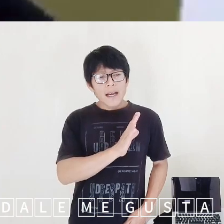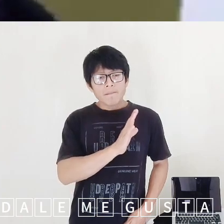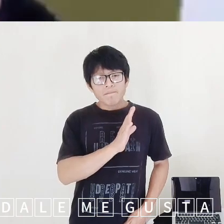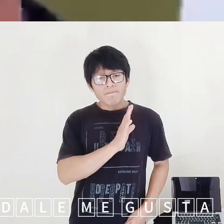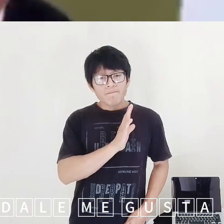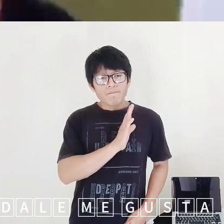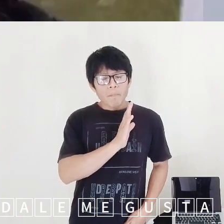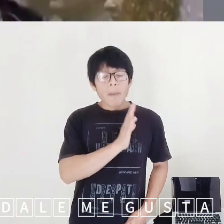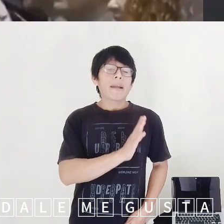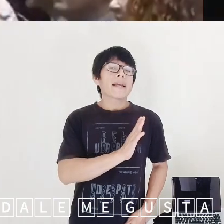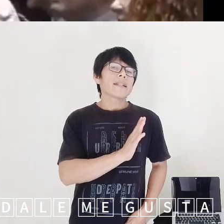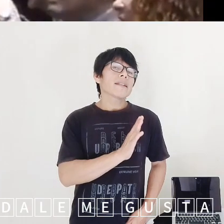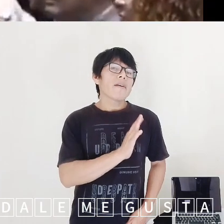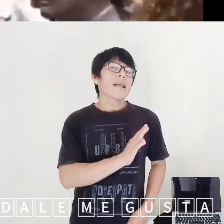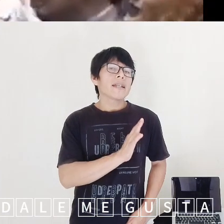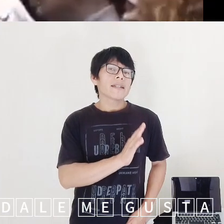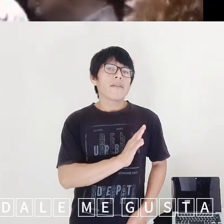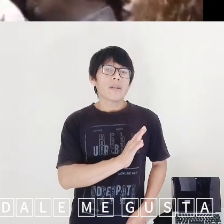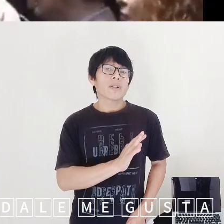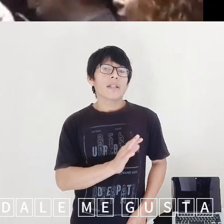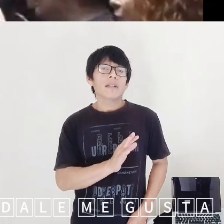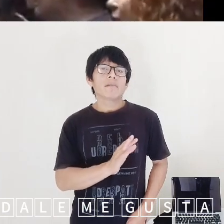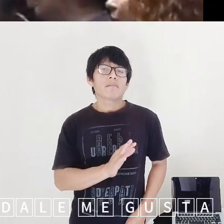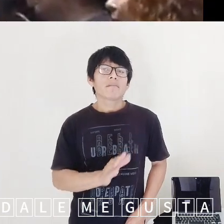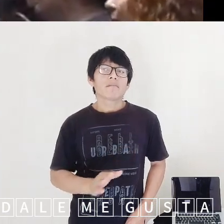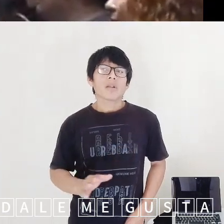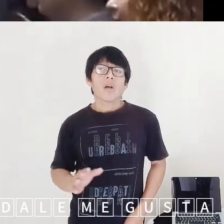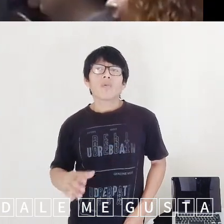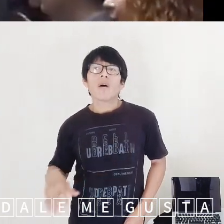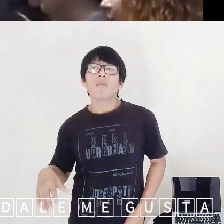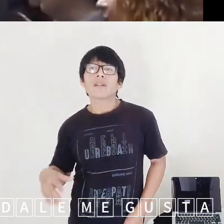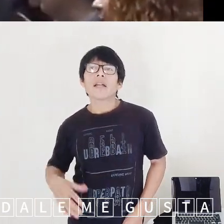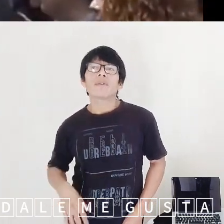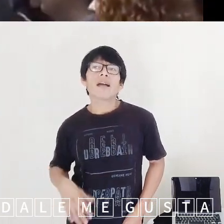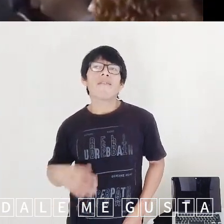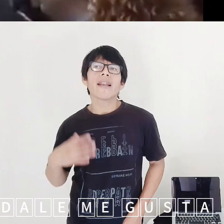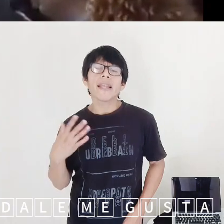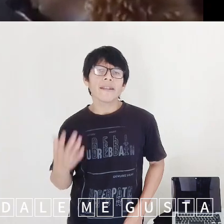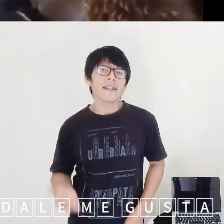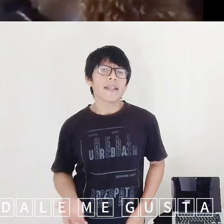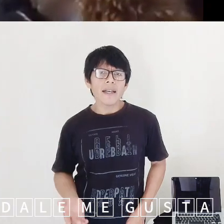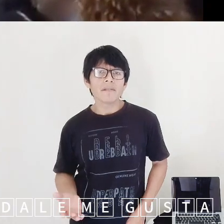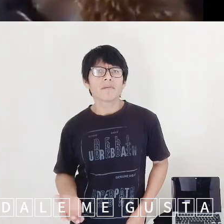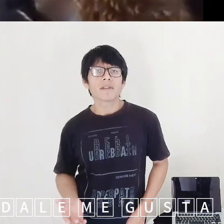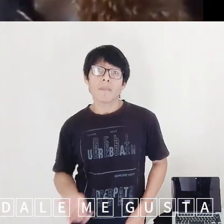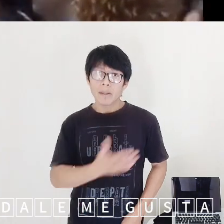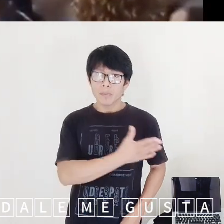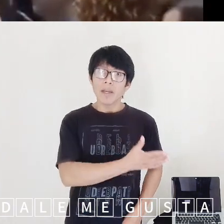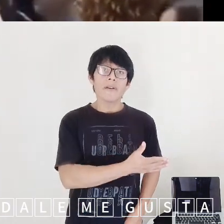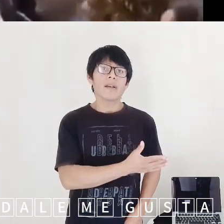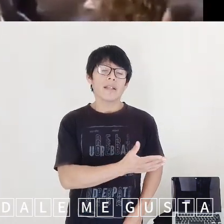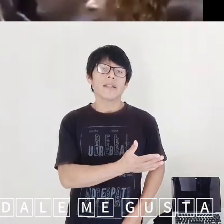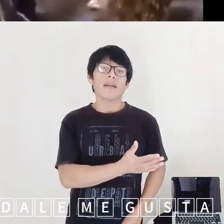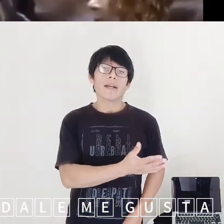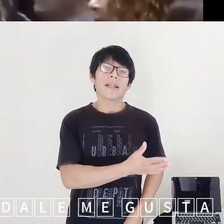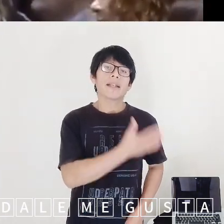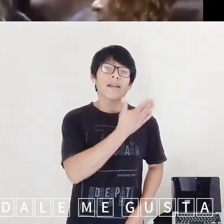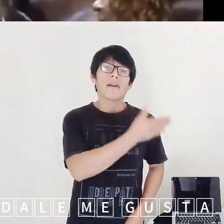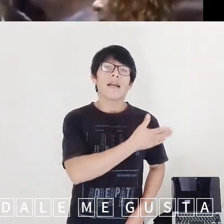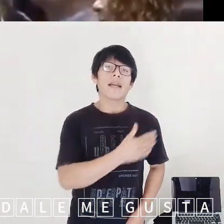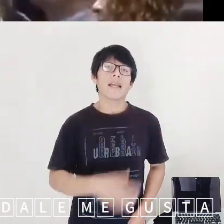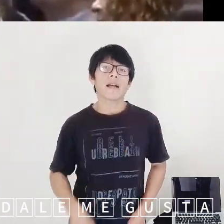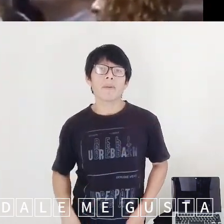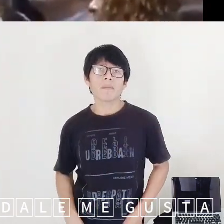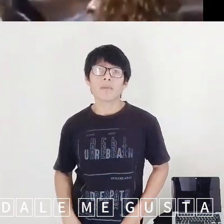decía Margarita Zavala ya hace varios días, no ha mostrado esa valentía que presumía